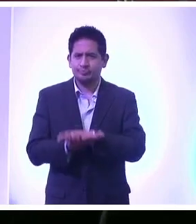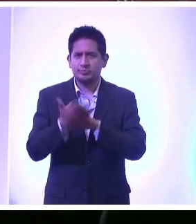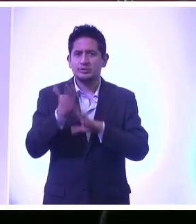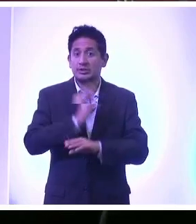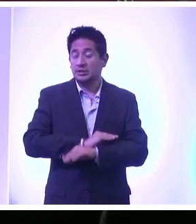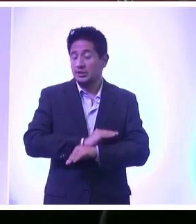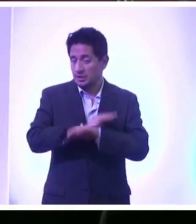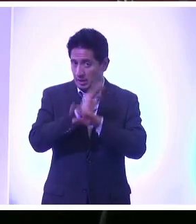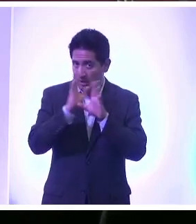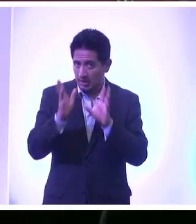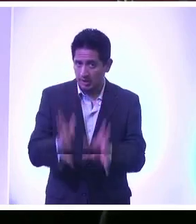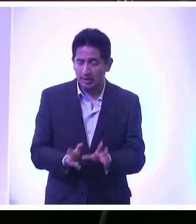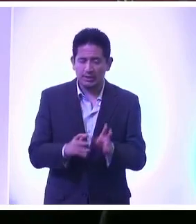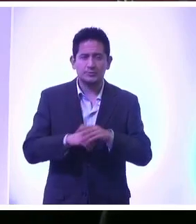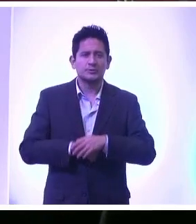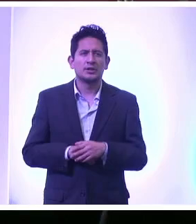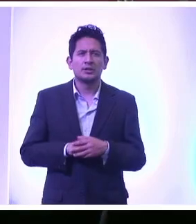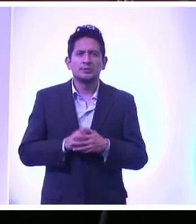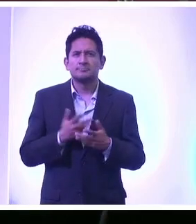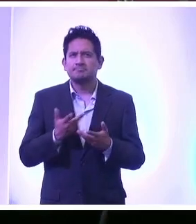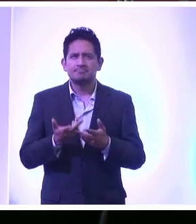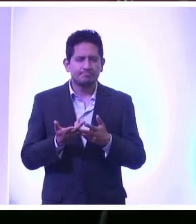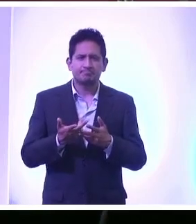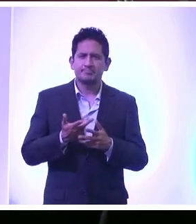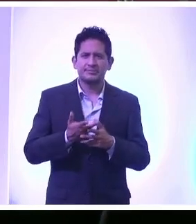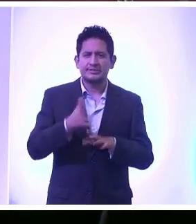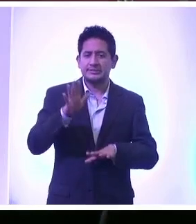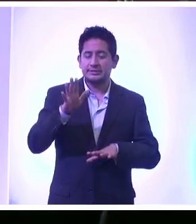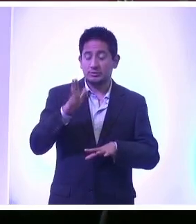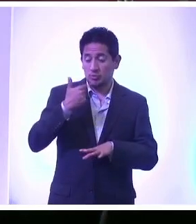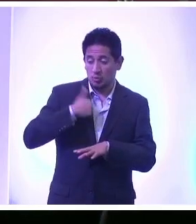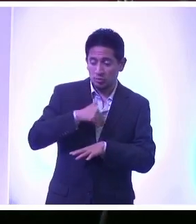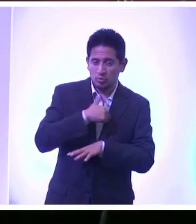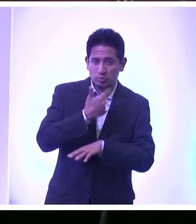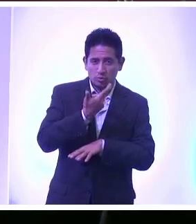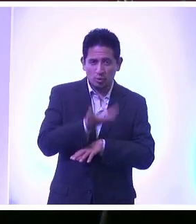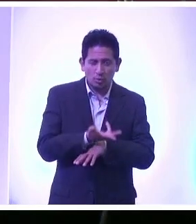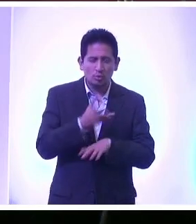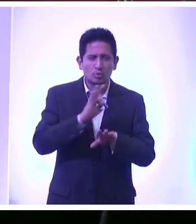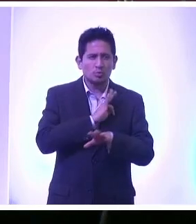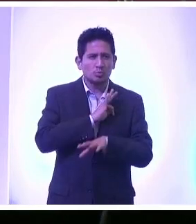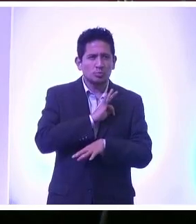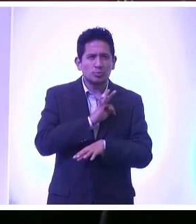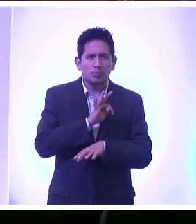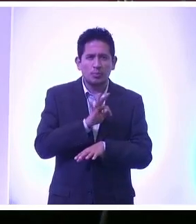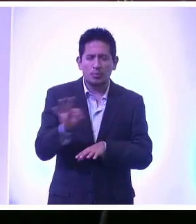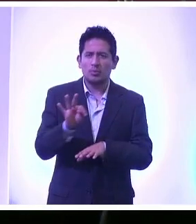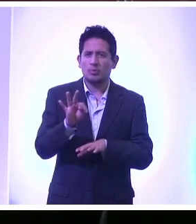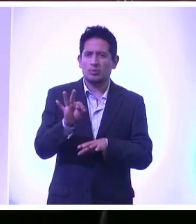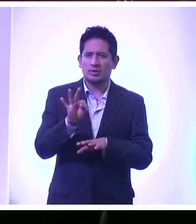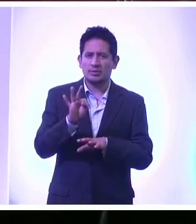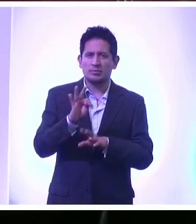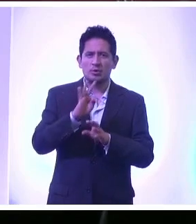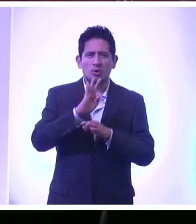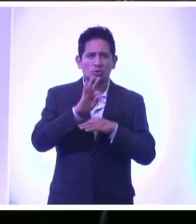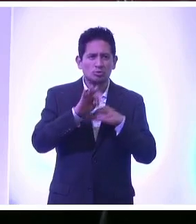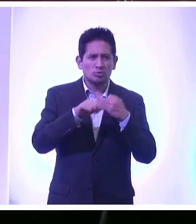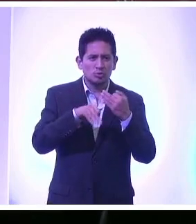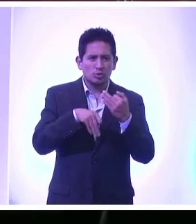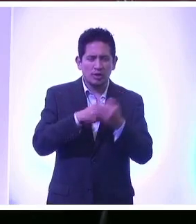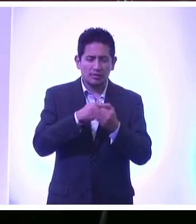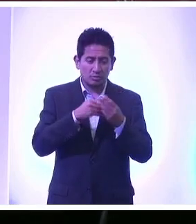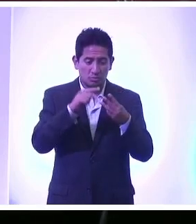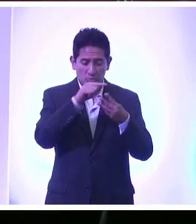que definitivamente si logramos ver todas estas tendencias y todas estas